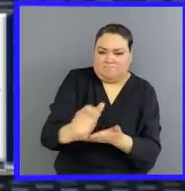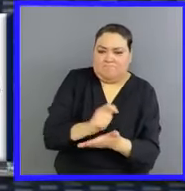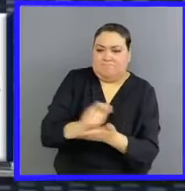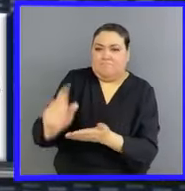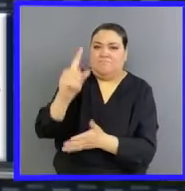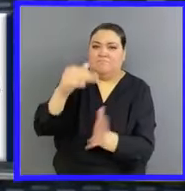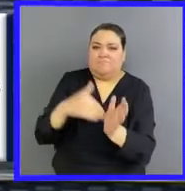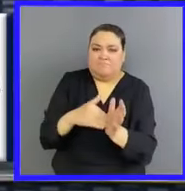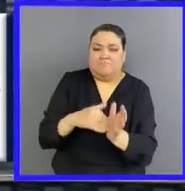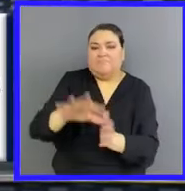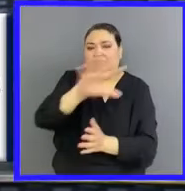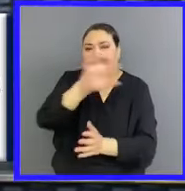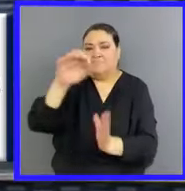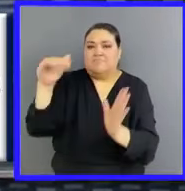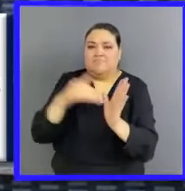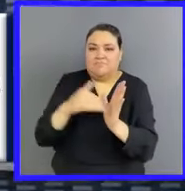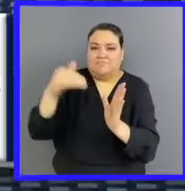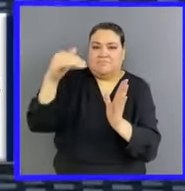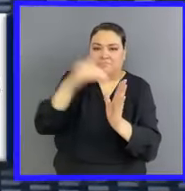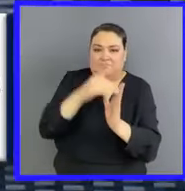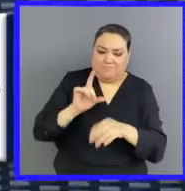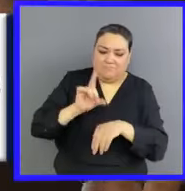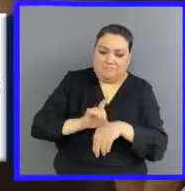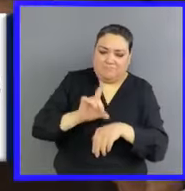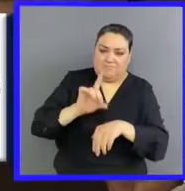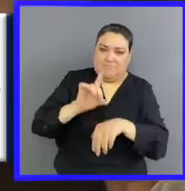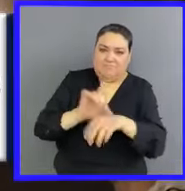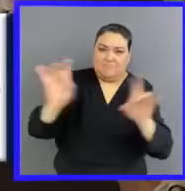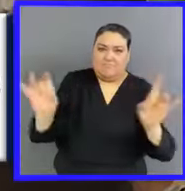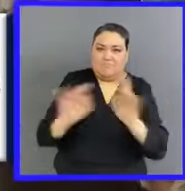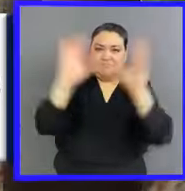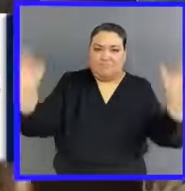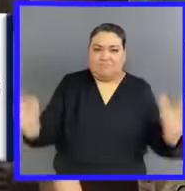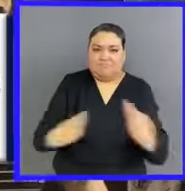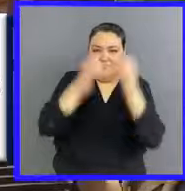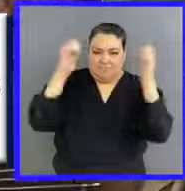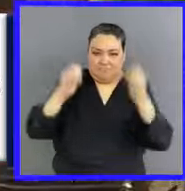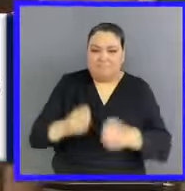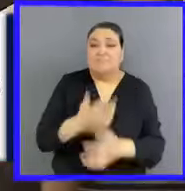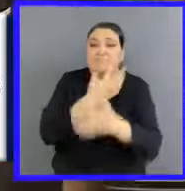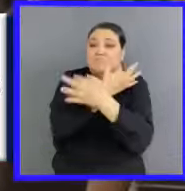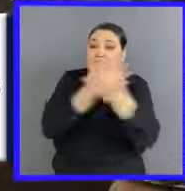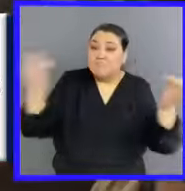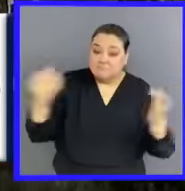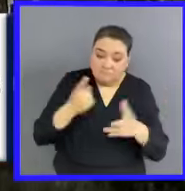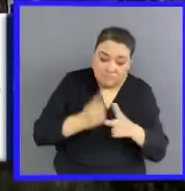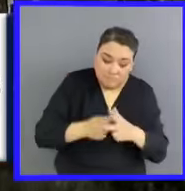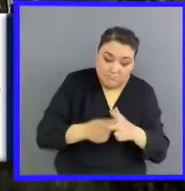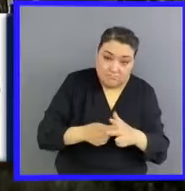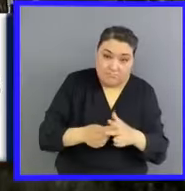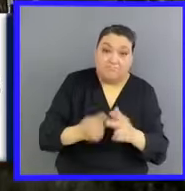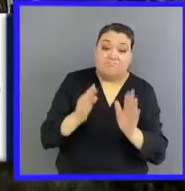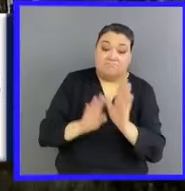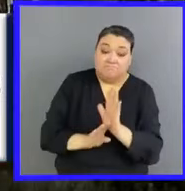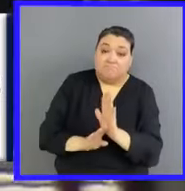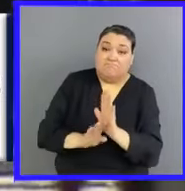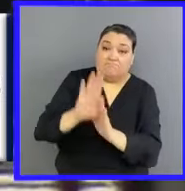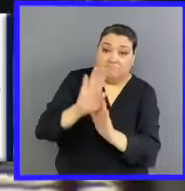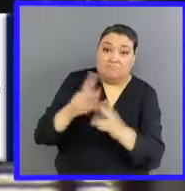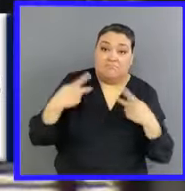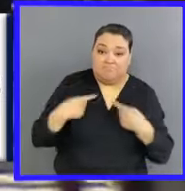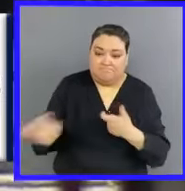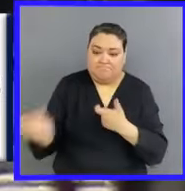de pesos cada día en siniestros. Registró asimismo un incremento en el número de pólizas de vida